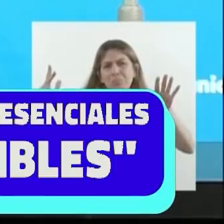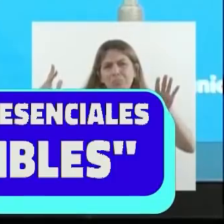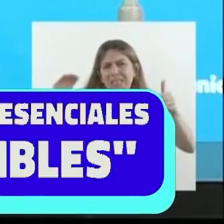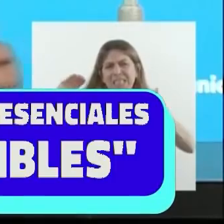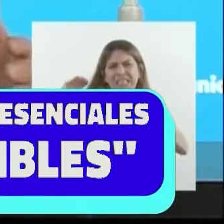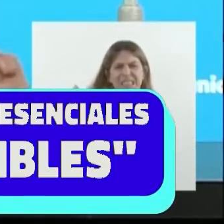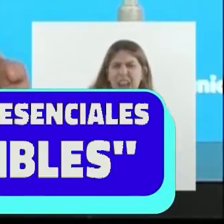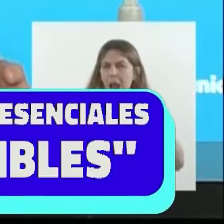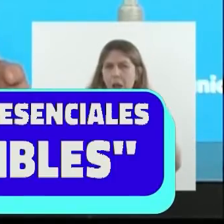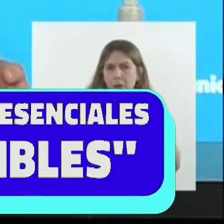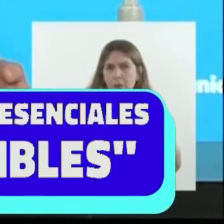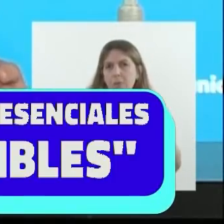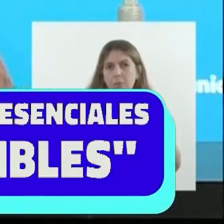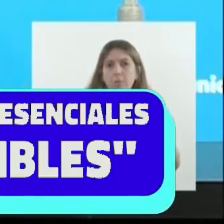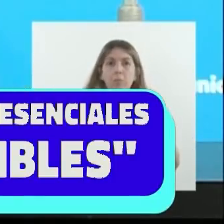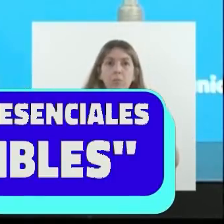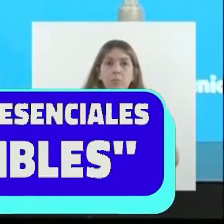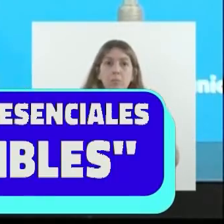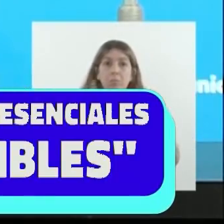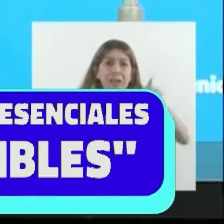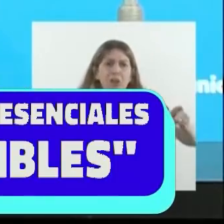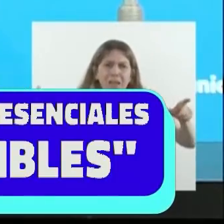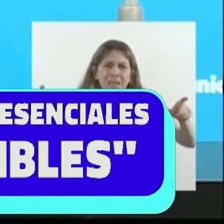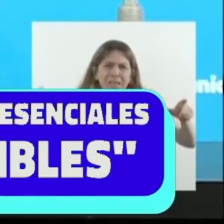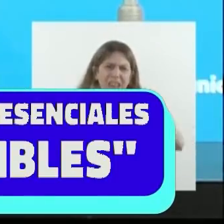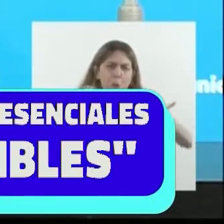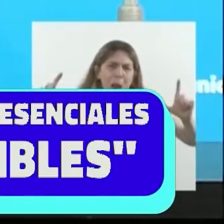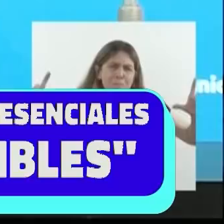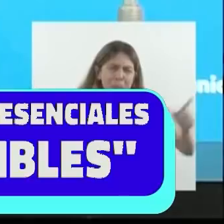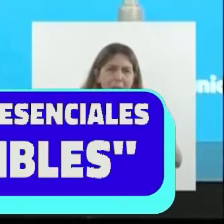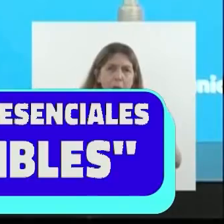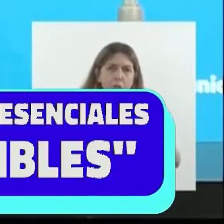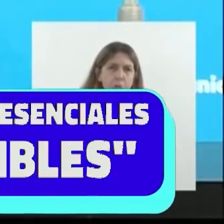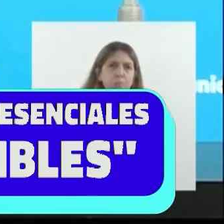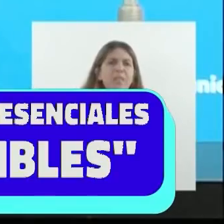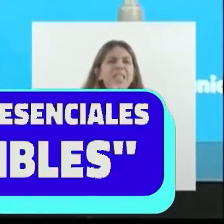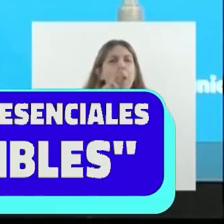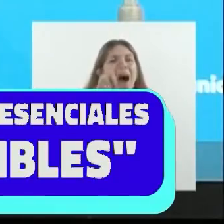en la medida de lo posible la circulación y esto que yo llamo el relajamiento social,